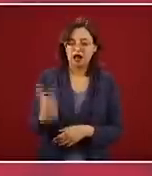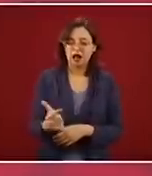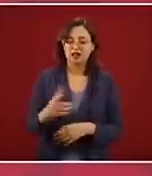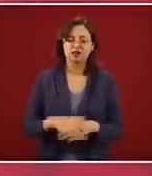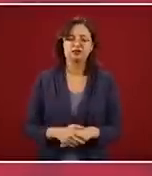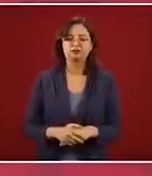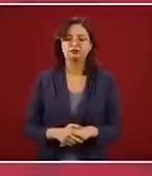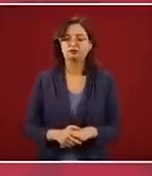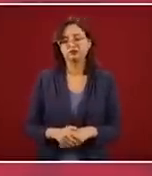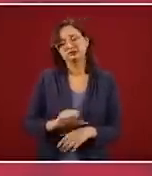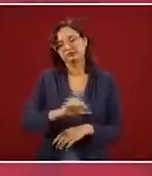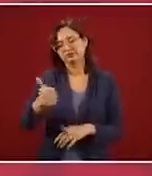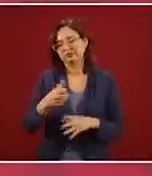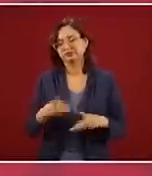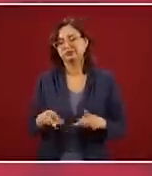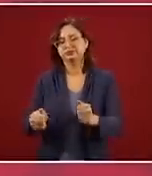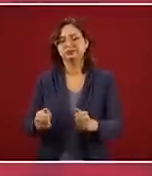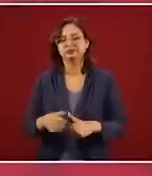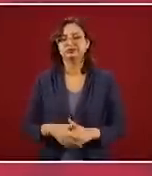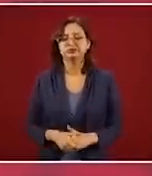y otros gastos, pero